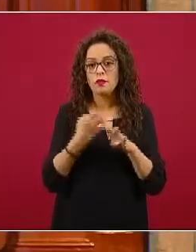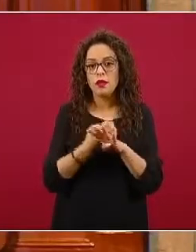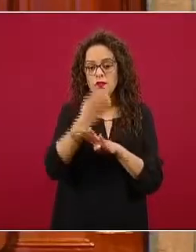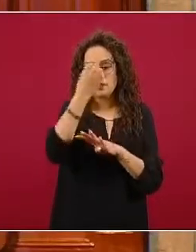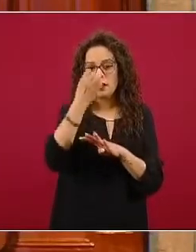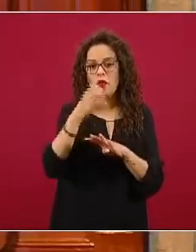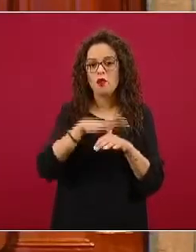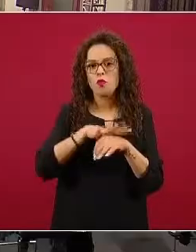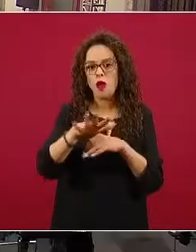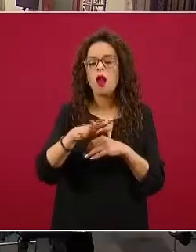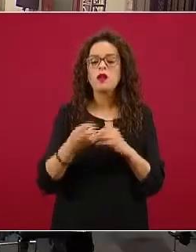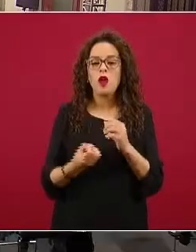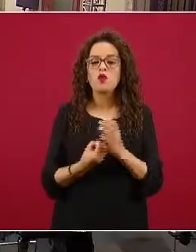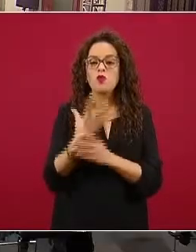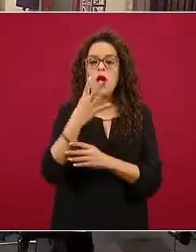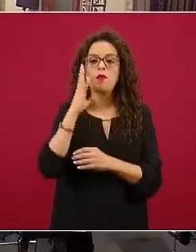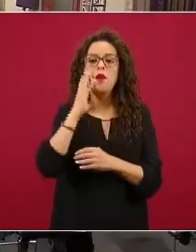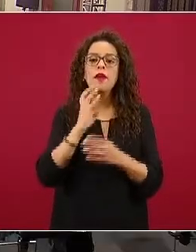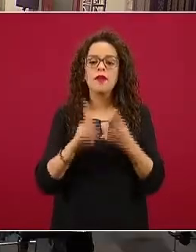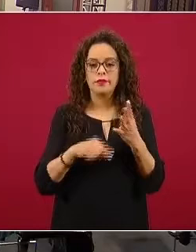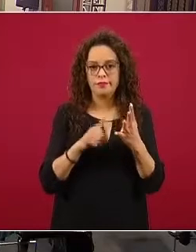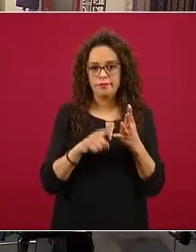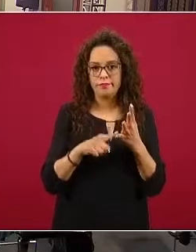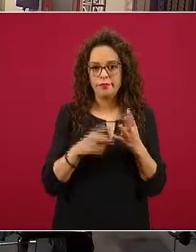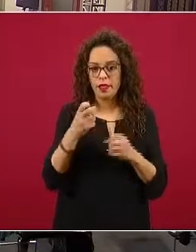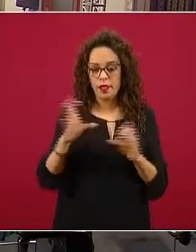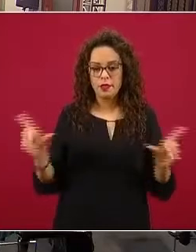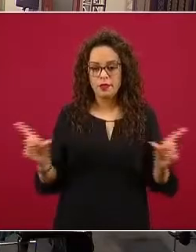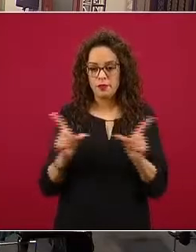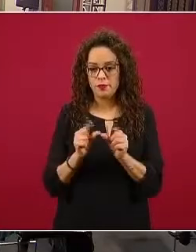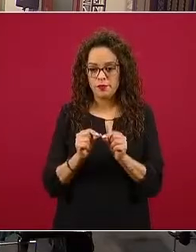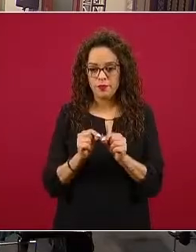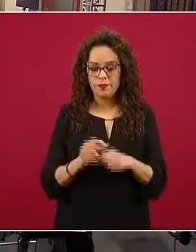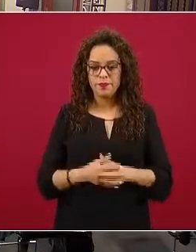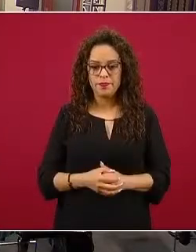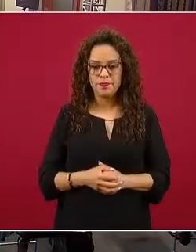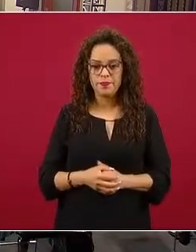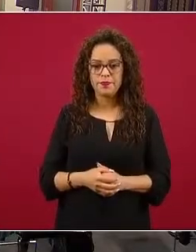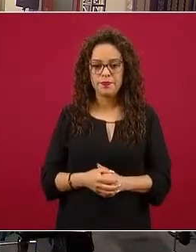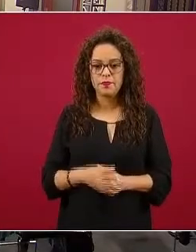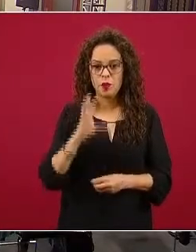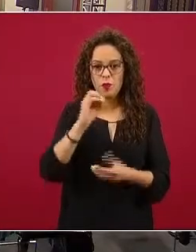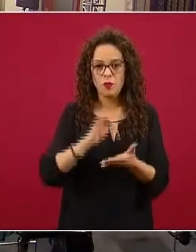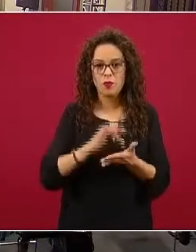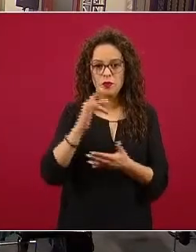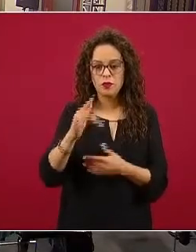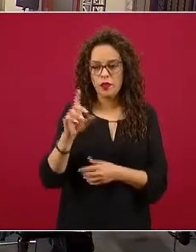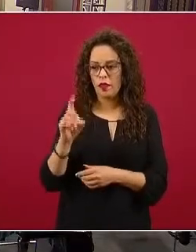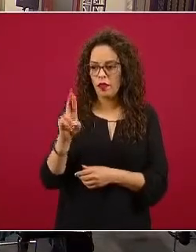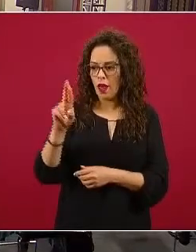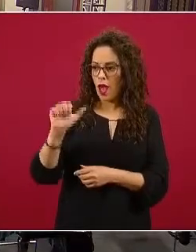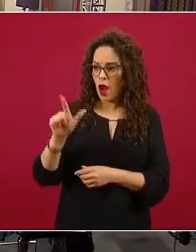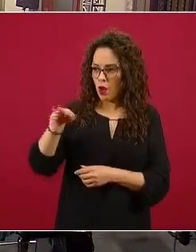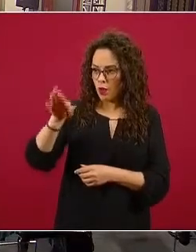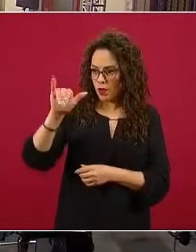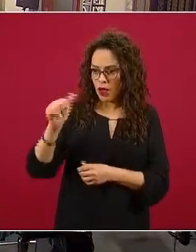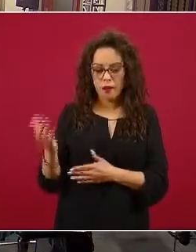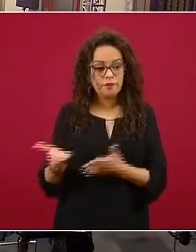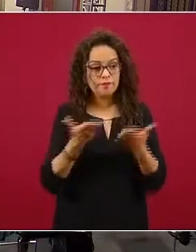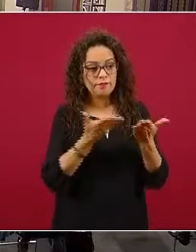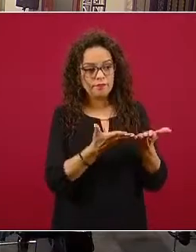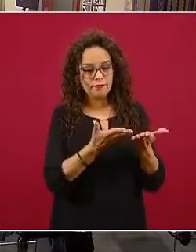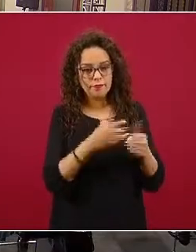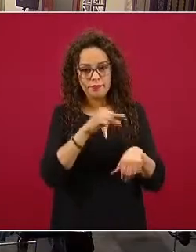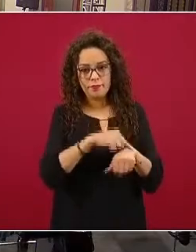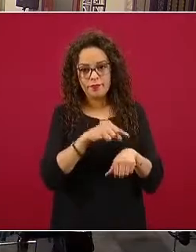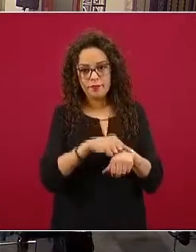Nuevo León. Sería la actualización para esta noche. Gracias, doctor José Luis Salomía. Doctor Cristian Zaragoza